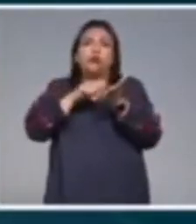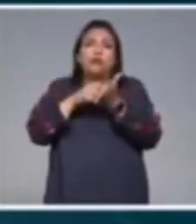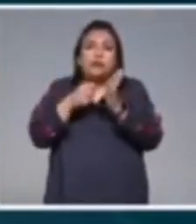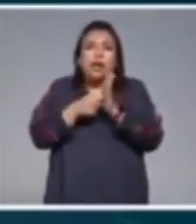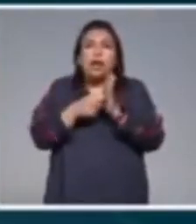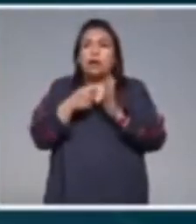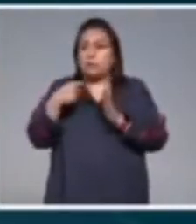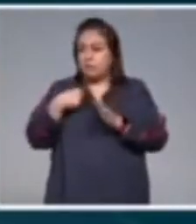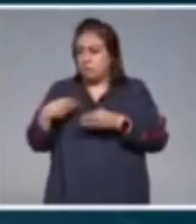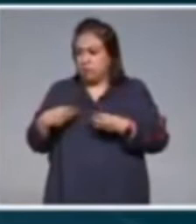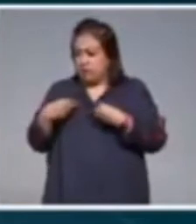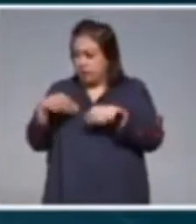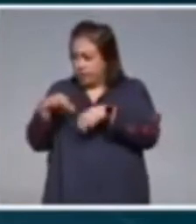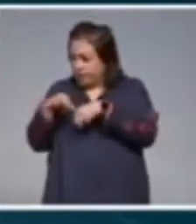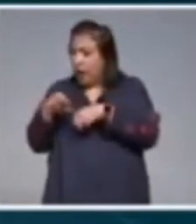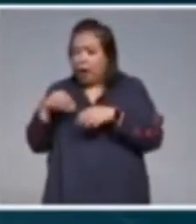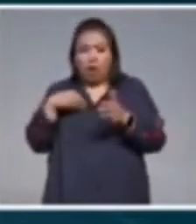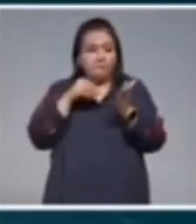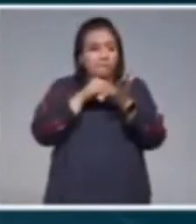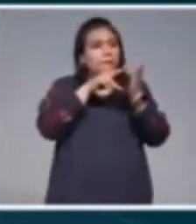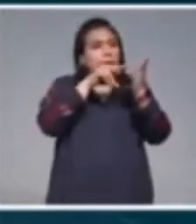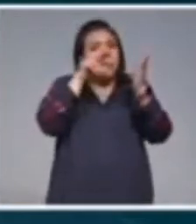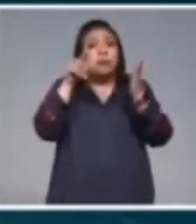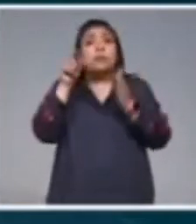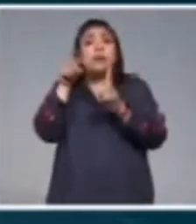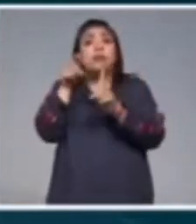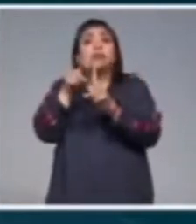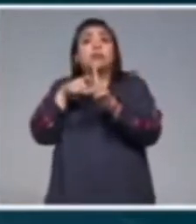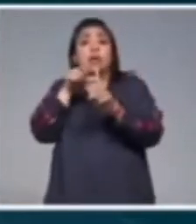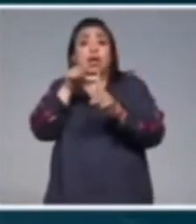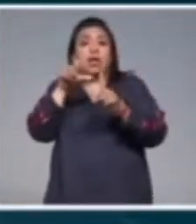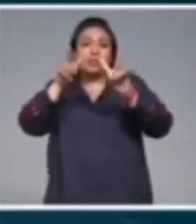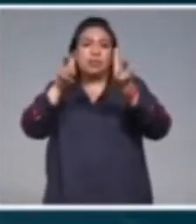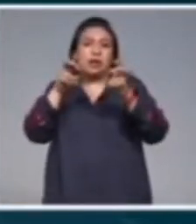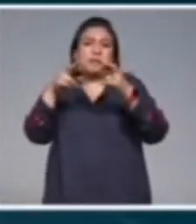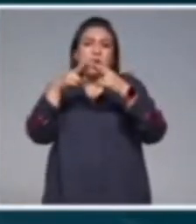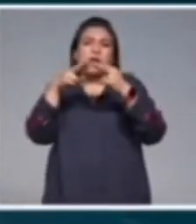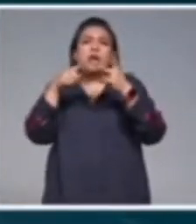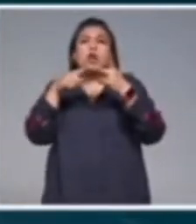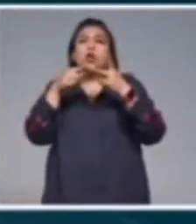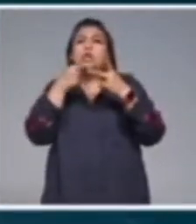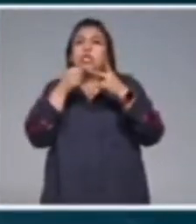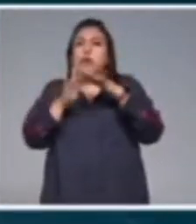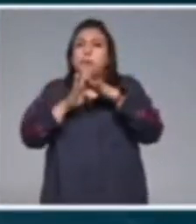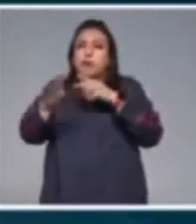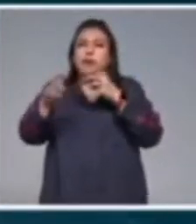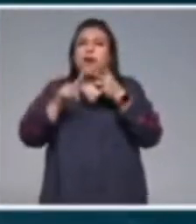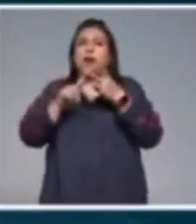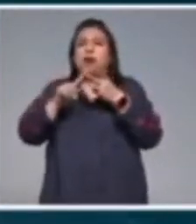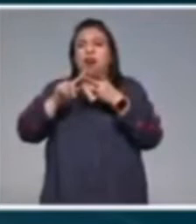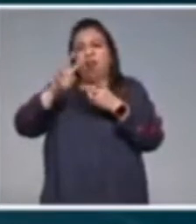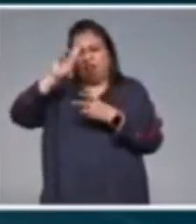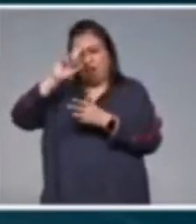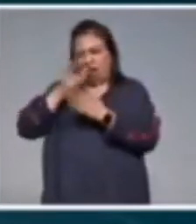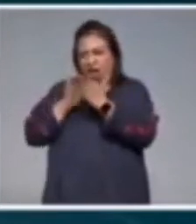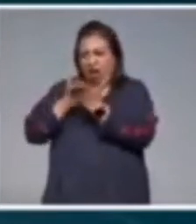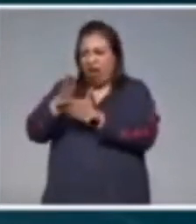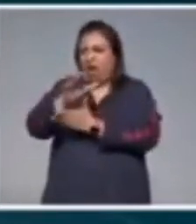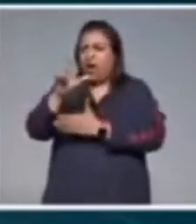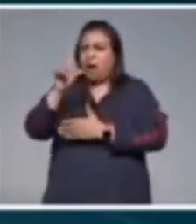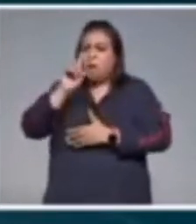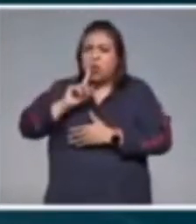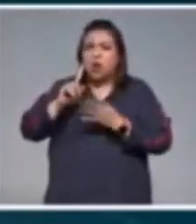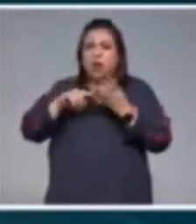plasma lo que le ocurre en su vida e incluso hace crítica a temas religiosos, la migración infantil, la violencia contra la mujer, el cuerpo,